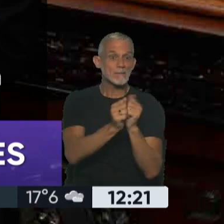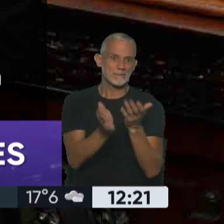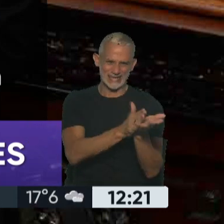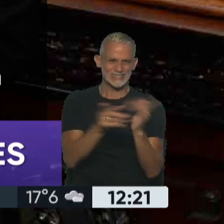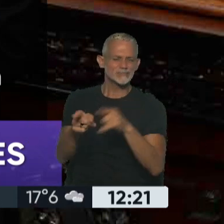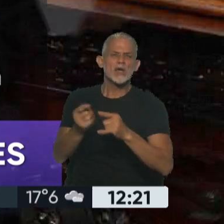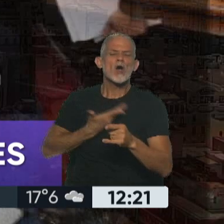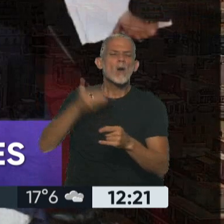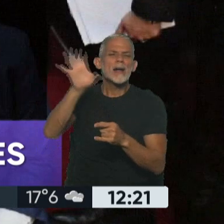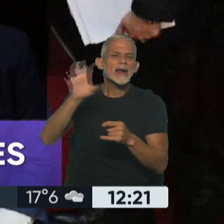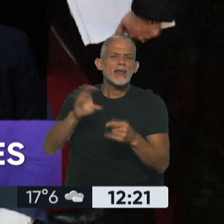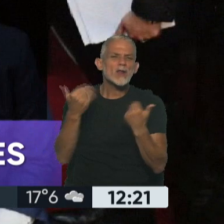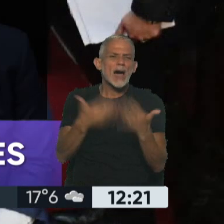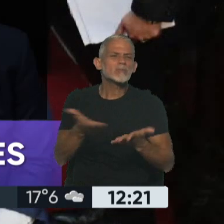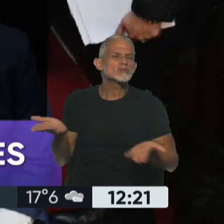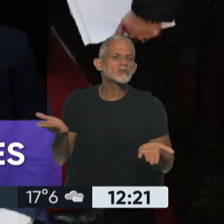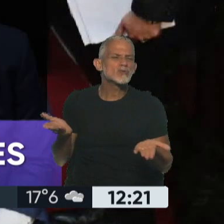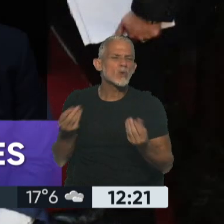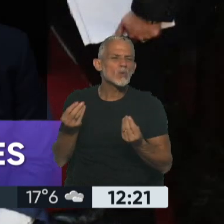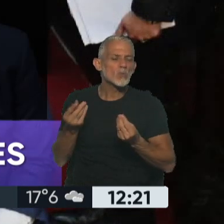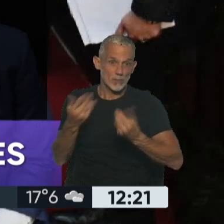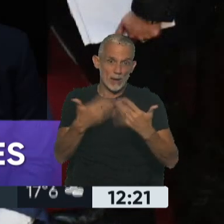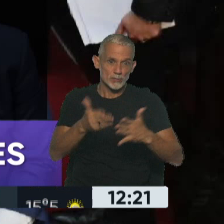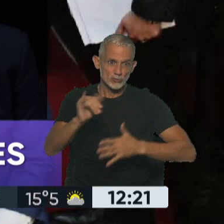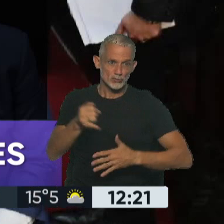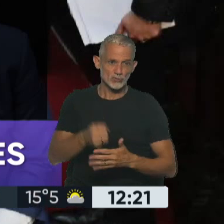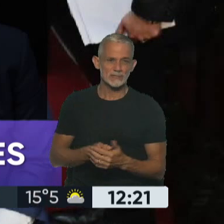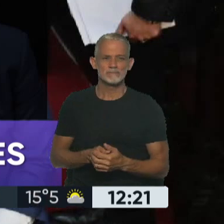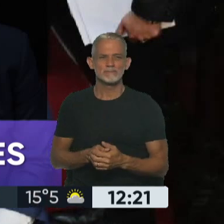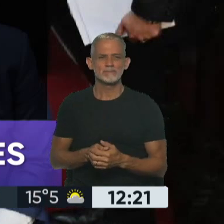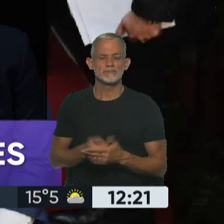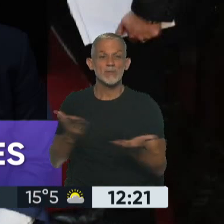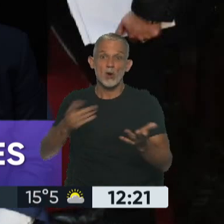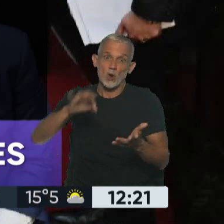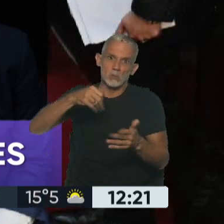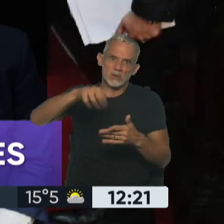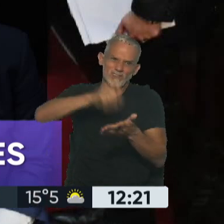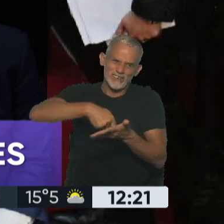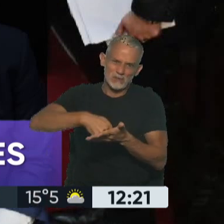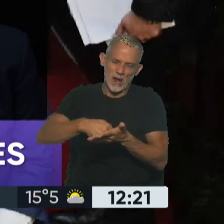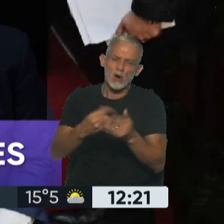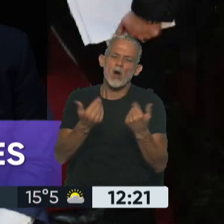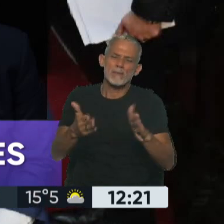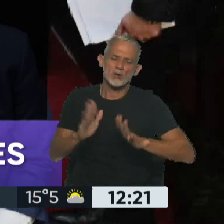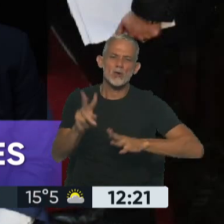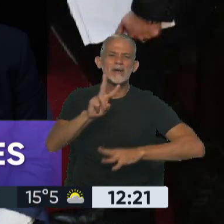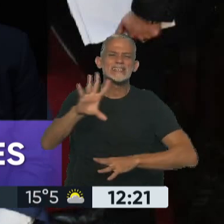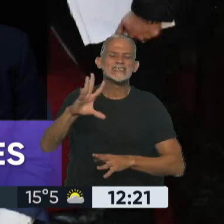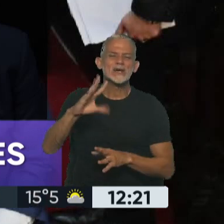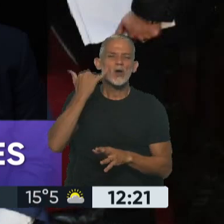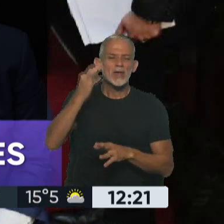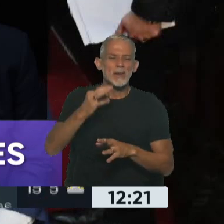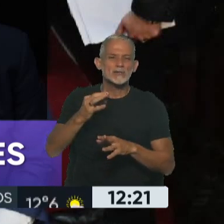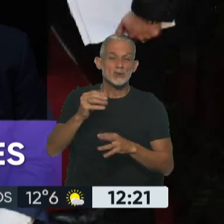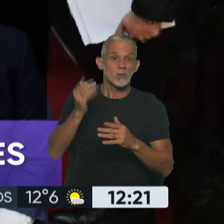qué gobernadores confirmaron justamente que estarán firmando, o por lo menos estarán ese 25 de mayo en